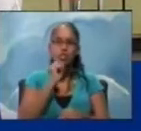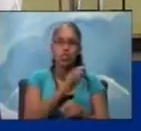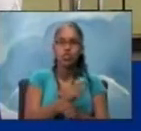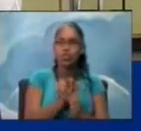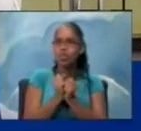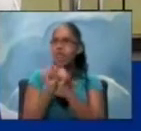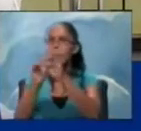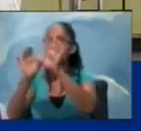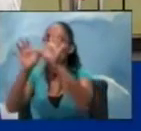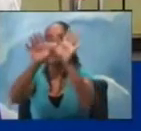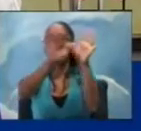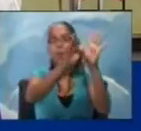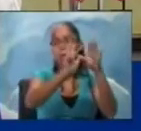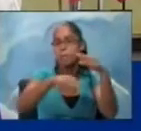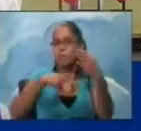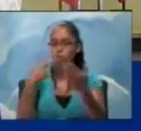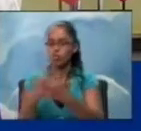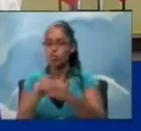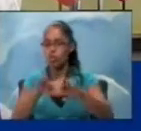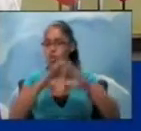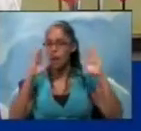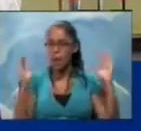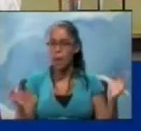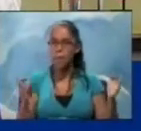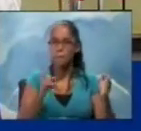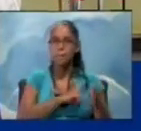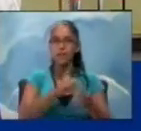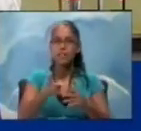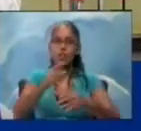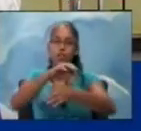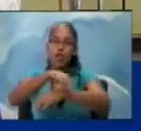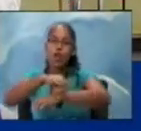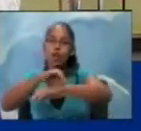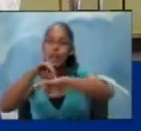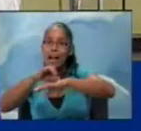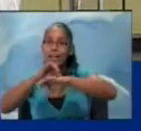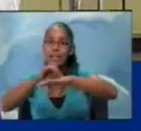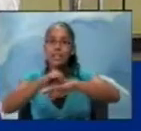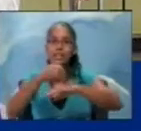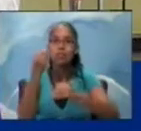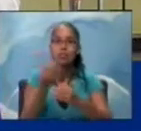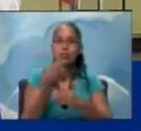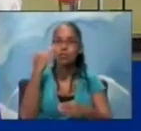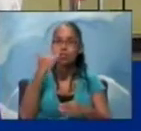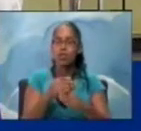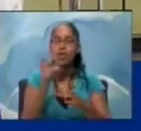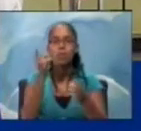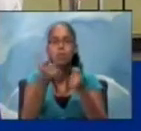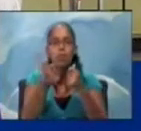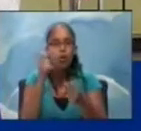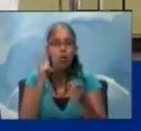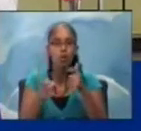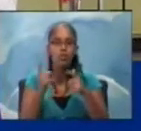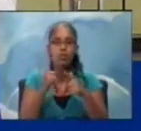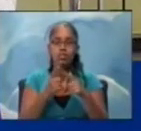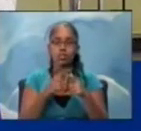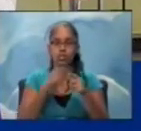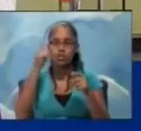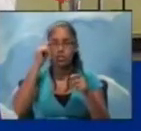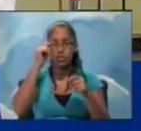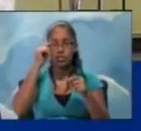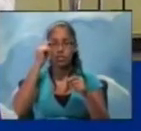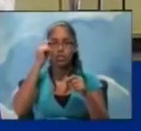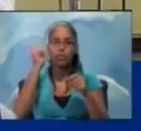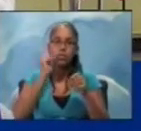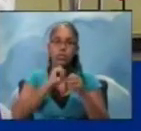palomas, volteó la mesa de los cambistas y, como si fuera poco, les espantó